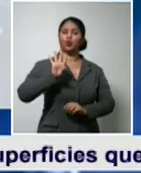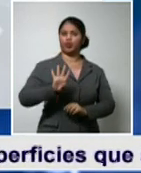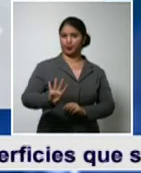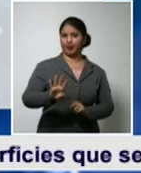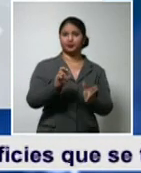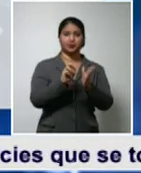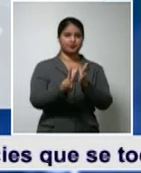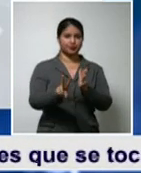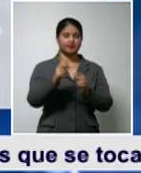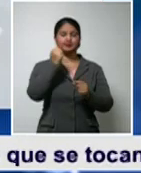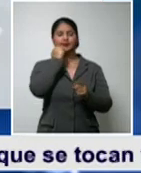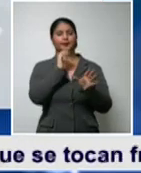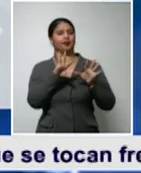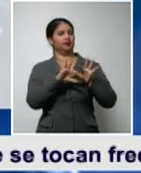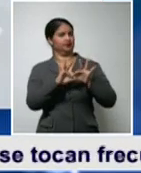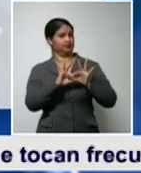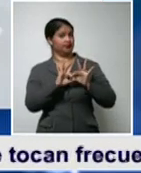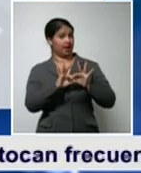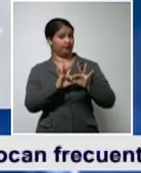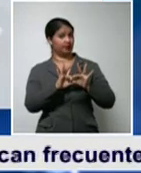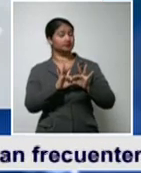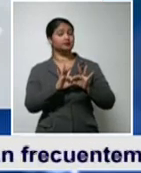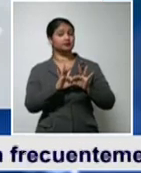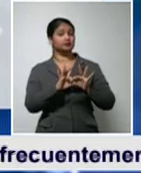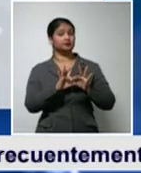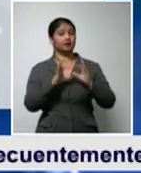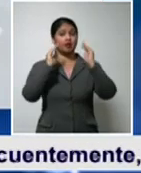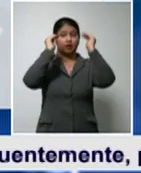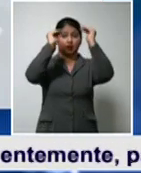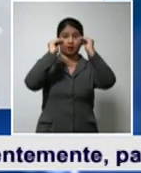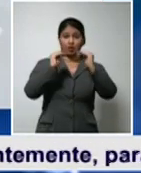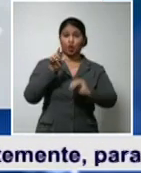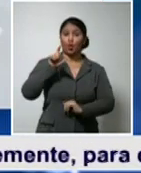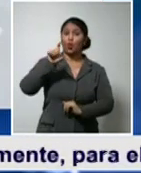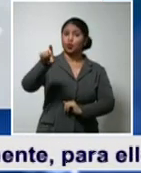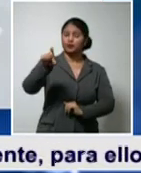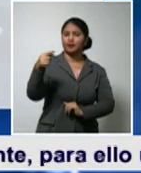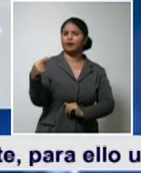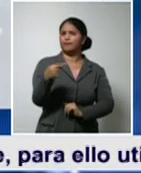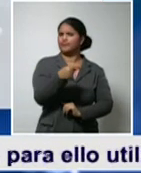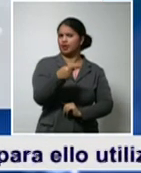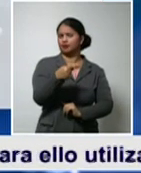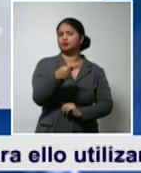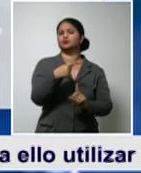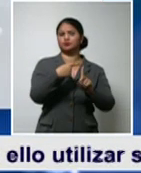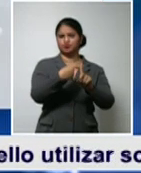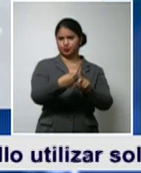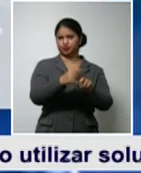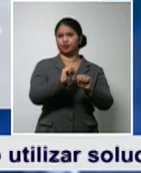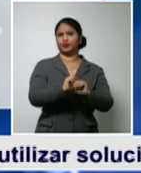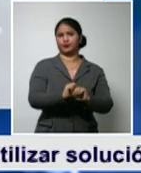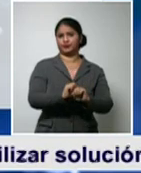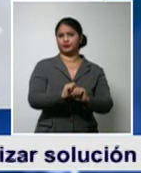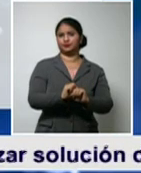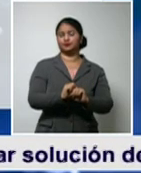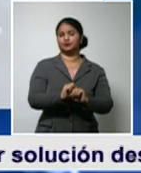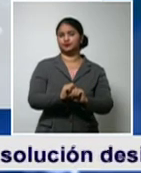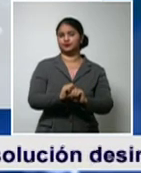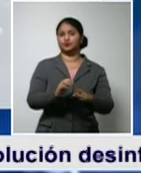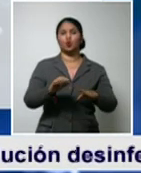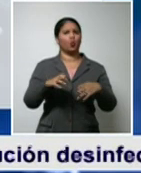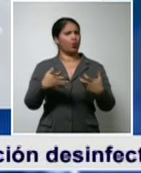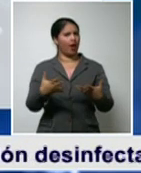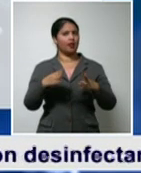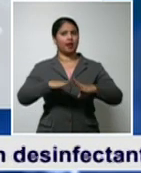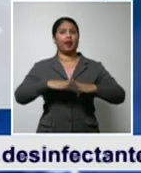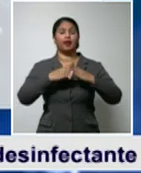menor número de casos confirma en el día de ayer. Ahí, indiscutiblemente, solo